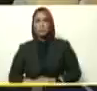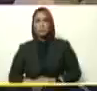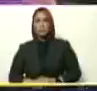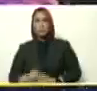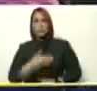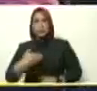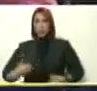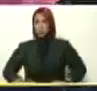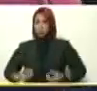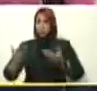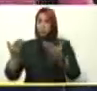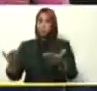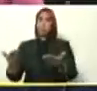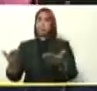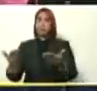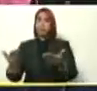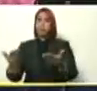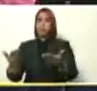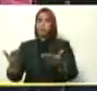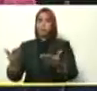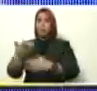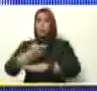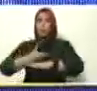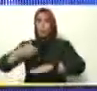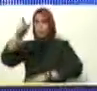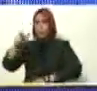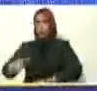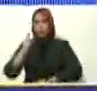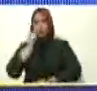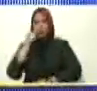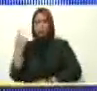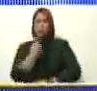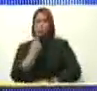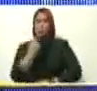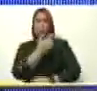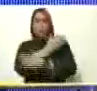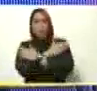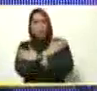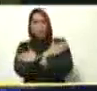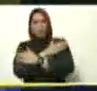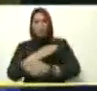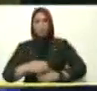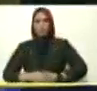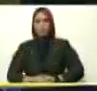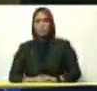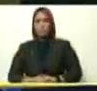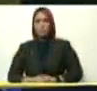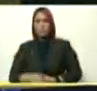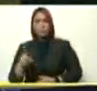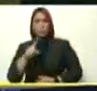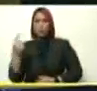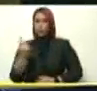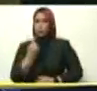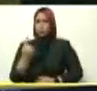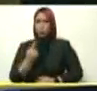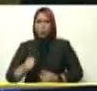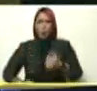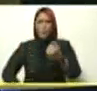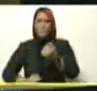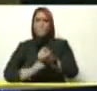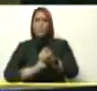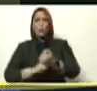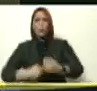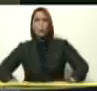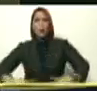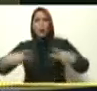Quiero entregarle, gobernador, no solo mi abrazo, no solo mi apoyo humano, espiritual,